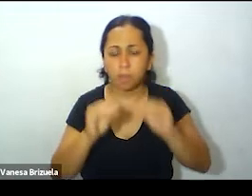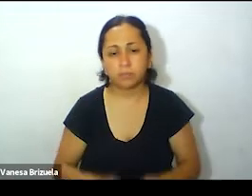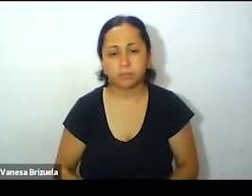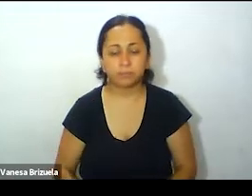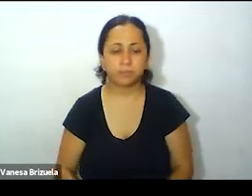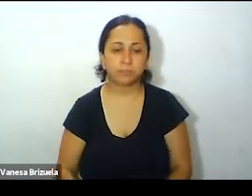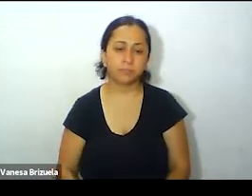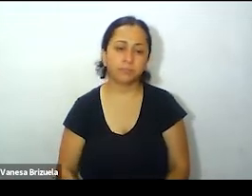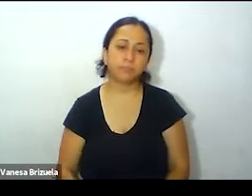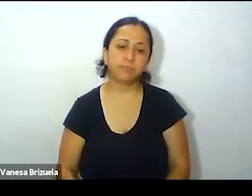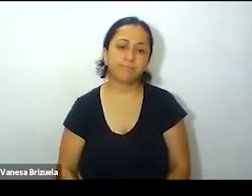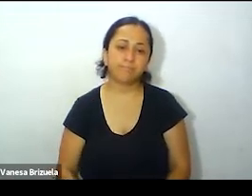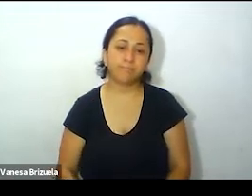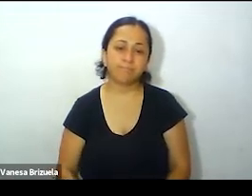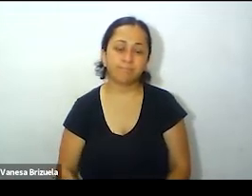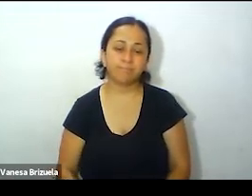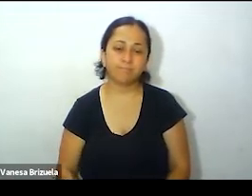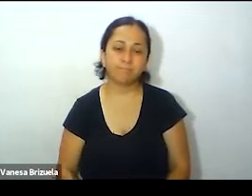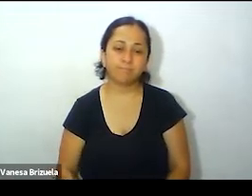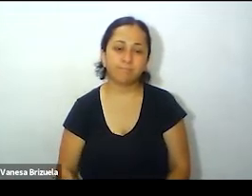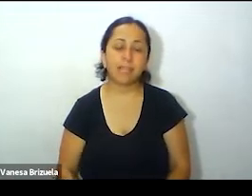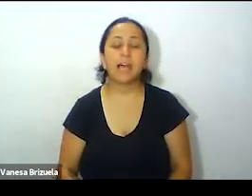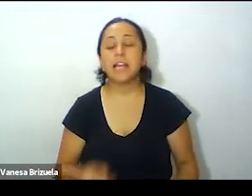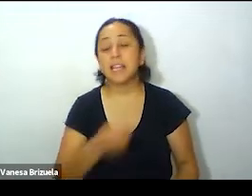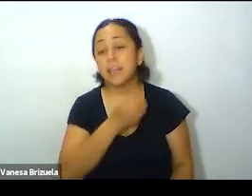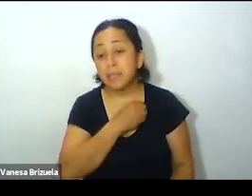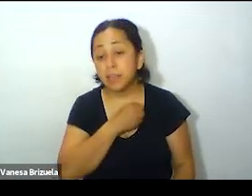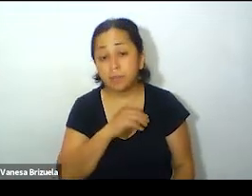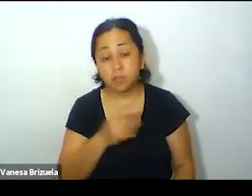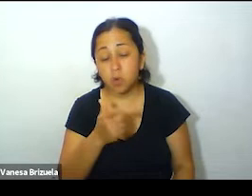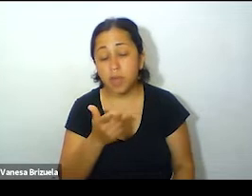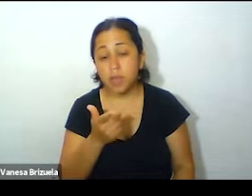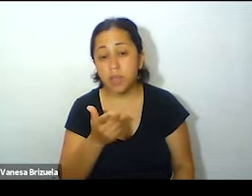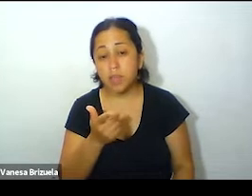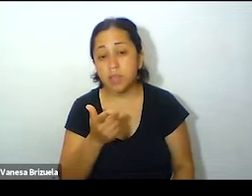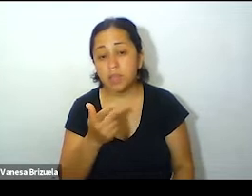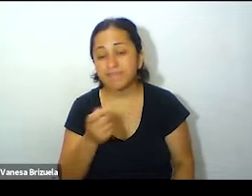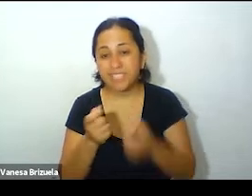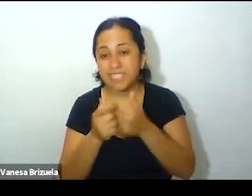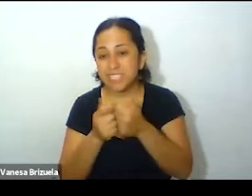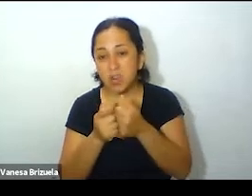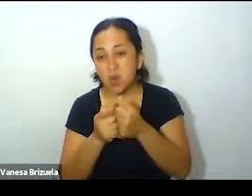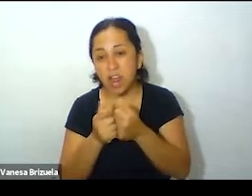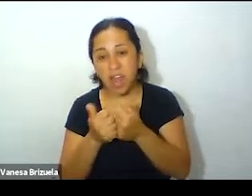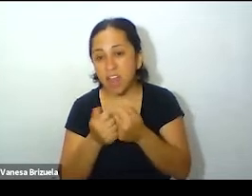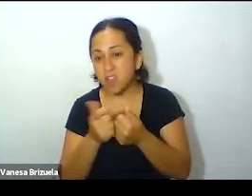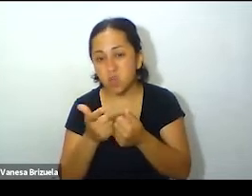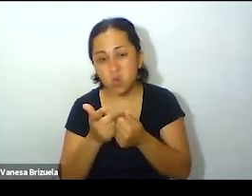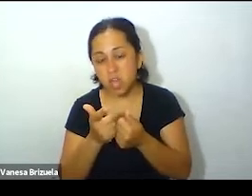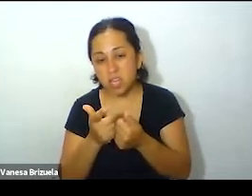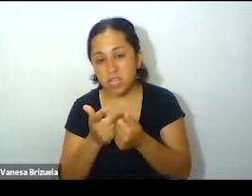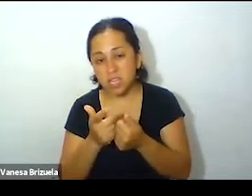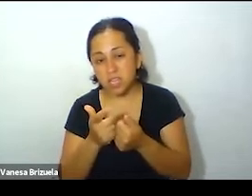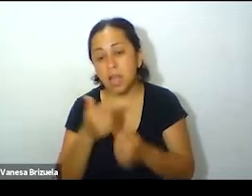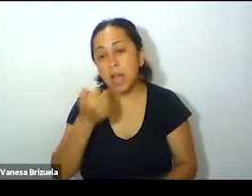es una aplicación. Lamentablemente no tenemos la versión para teléfonos de